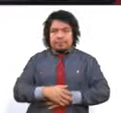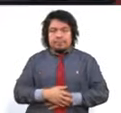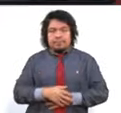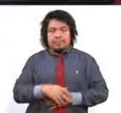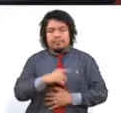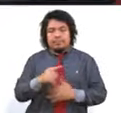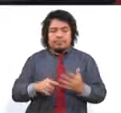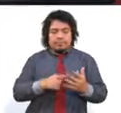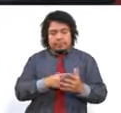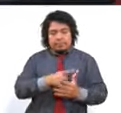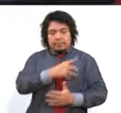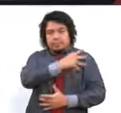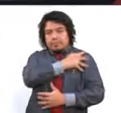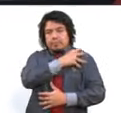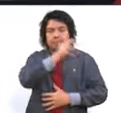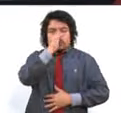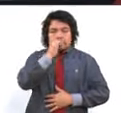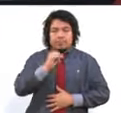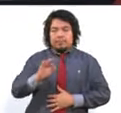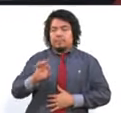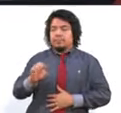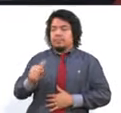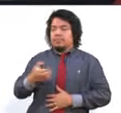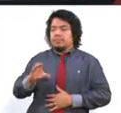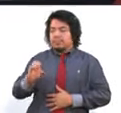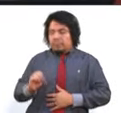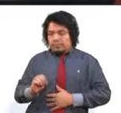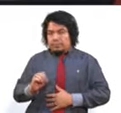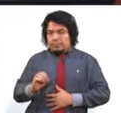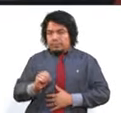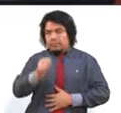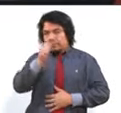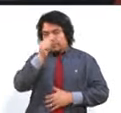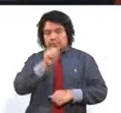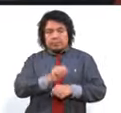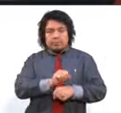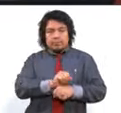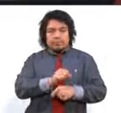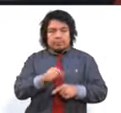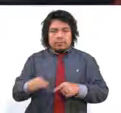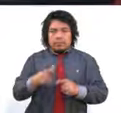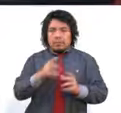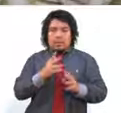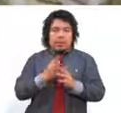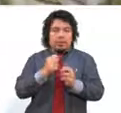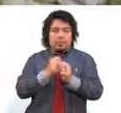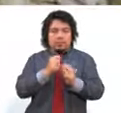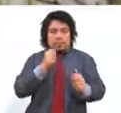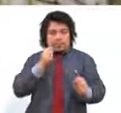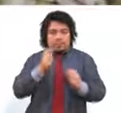El comisario jefe, licenciado Francisco Moreno Montaño, subsecretario de Control de Tránsito.